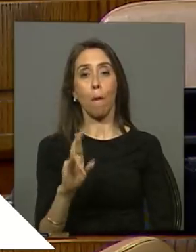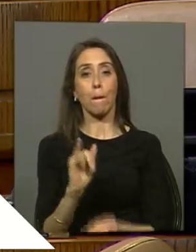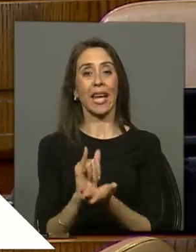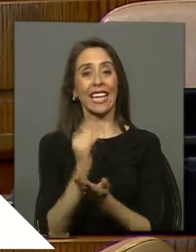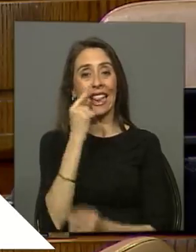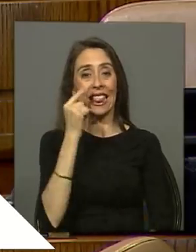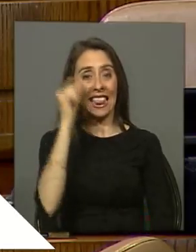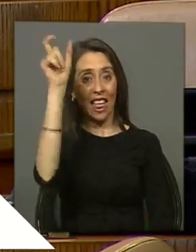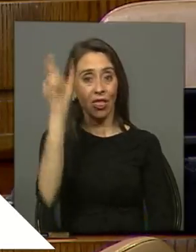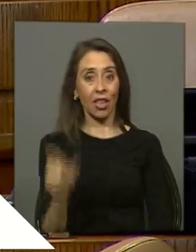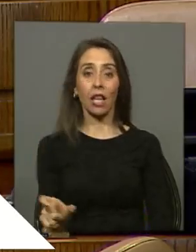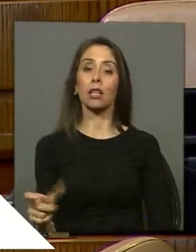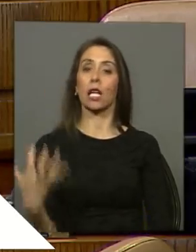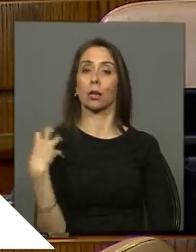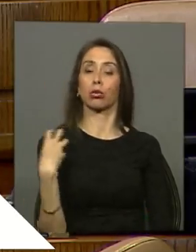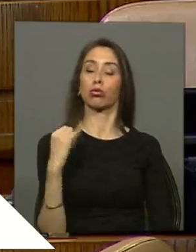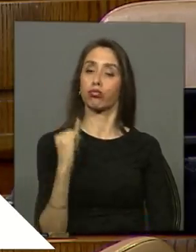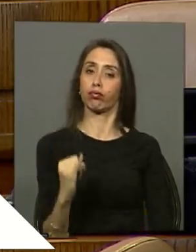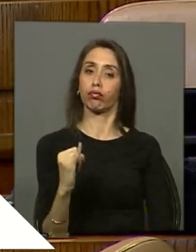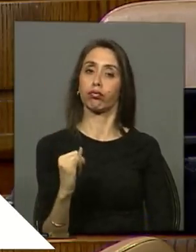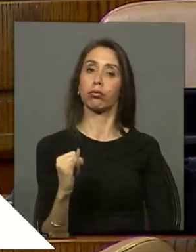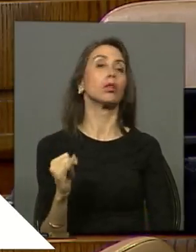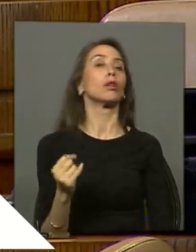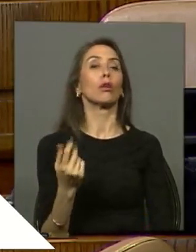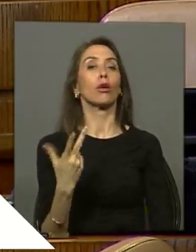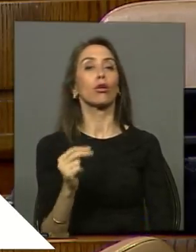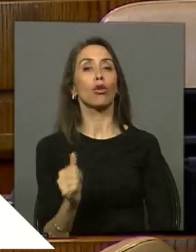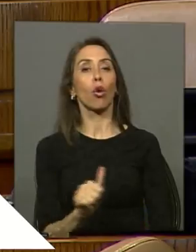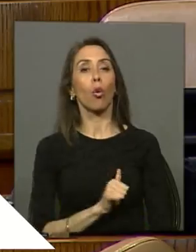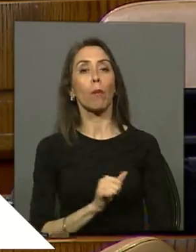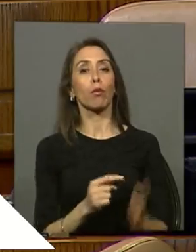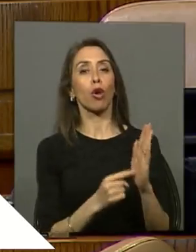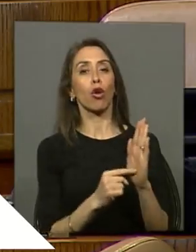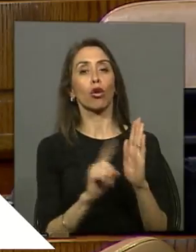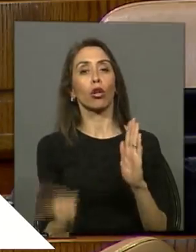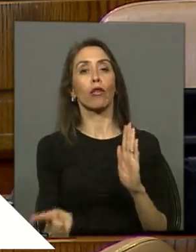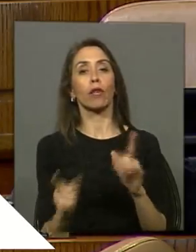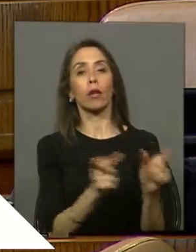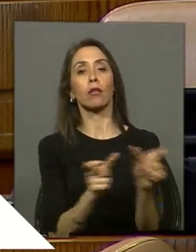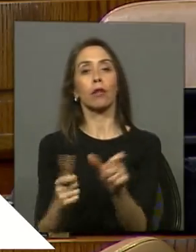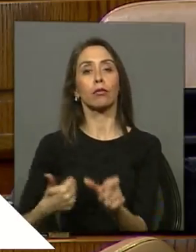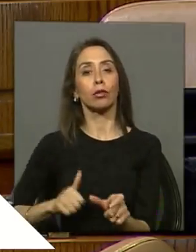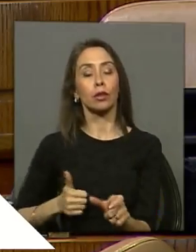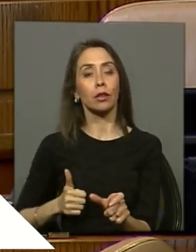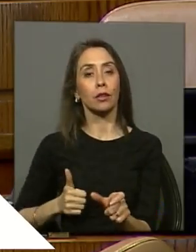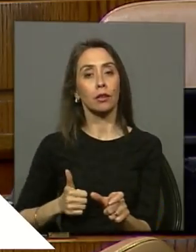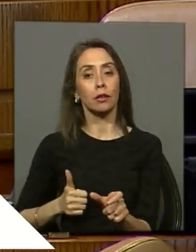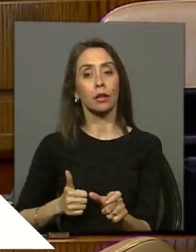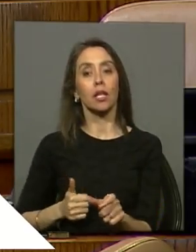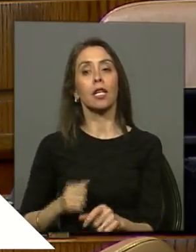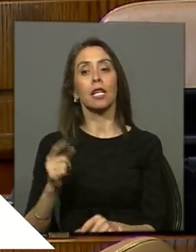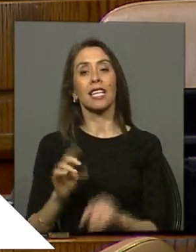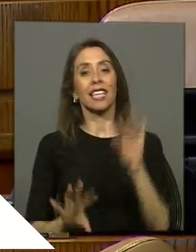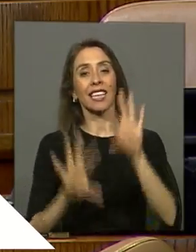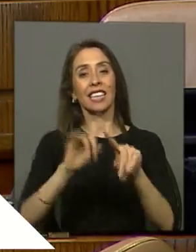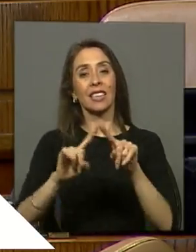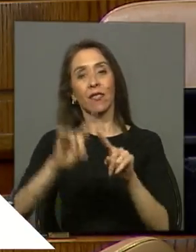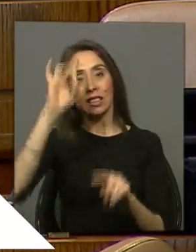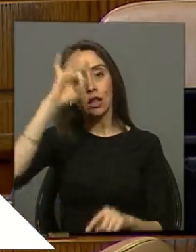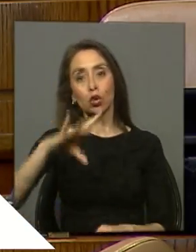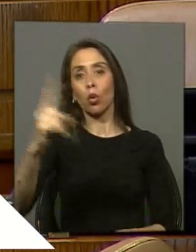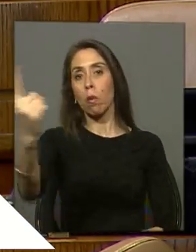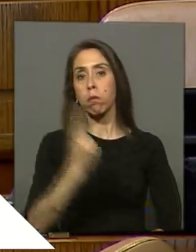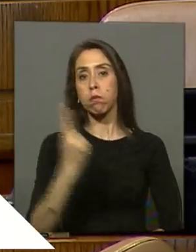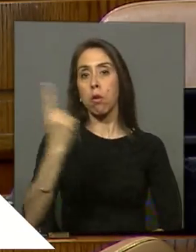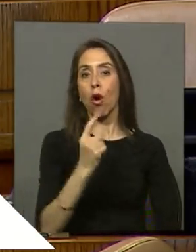responsabilidad clara y evidente en no haber ejercido las labores de fiscalización por haber conocido 15 veces de esta